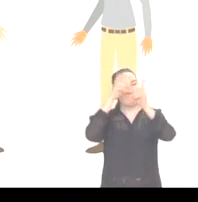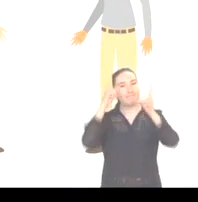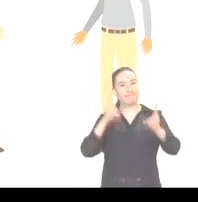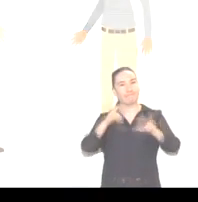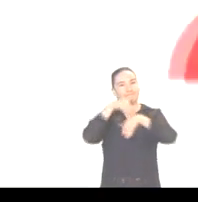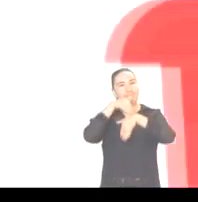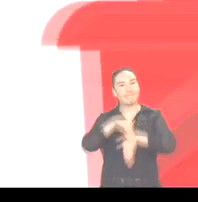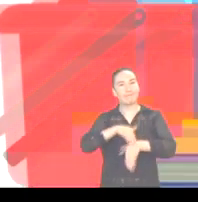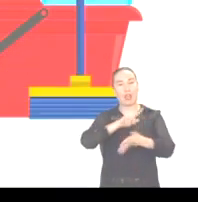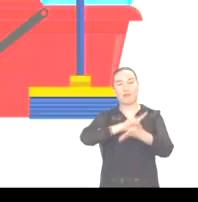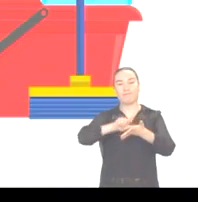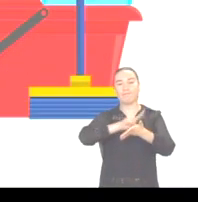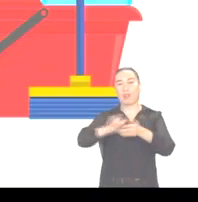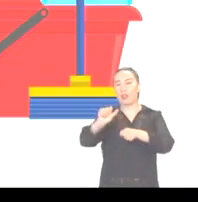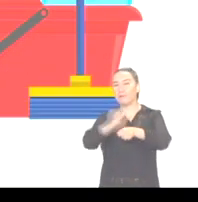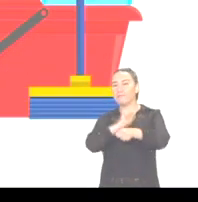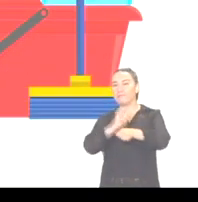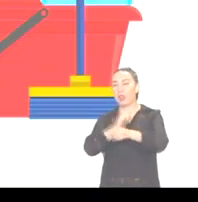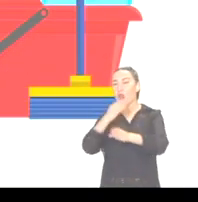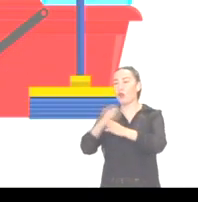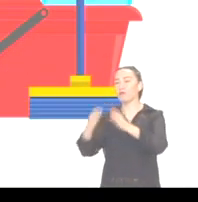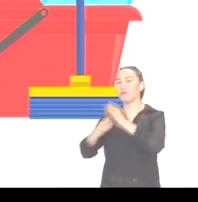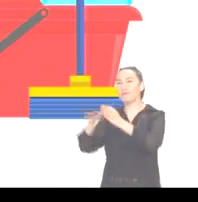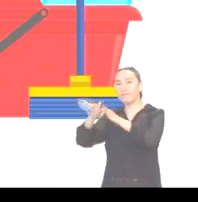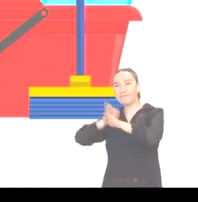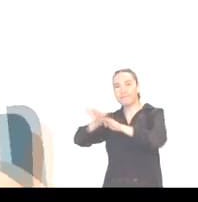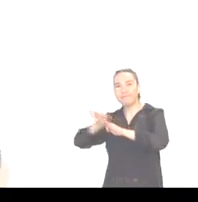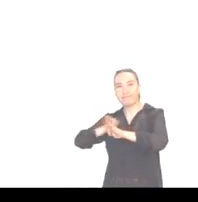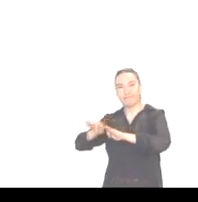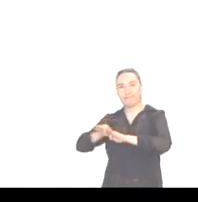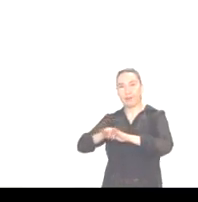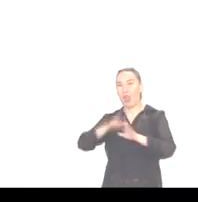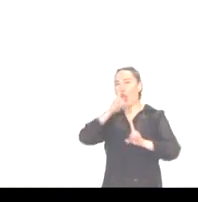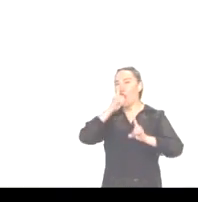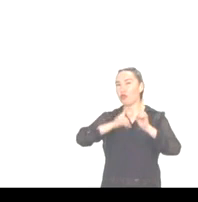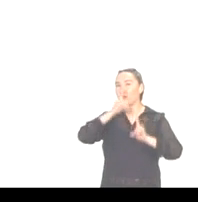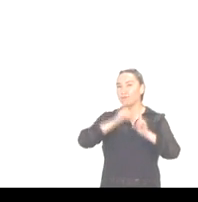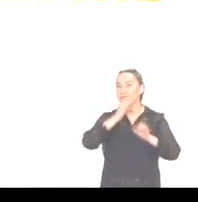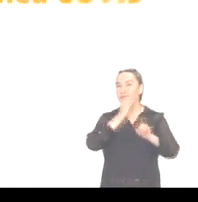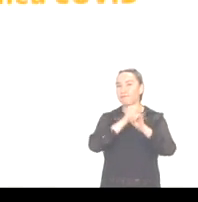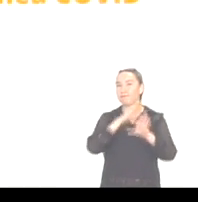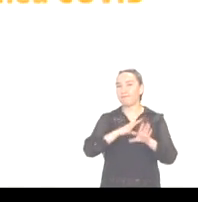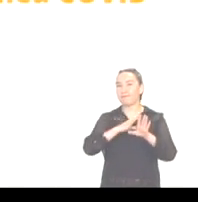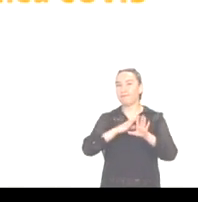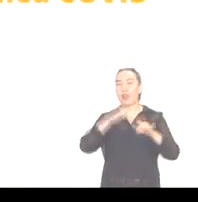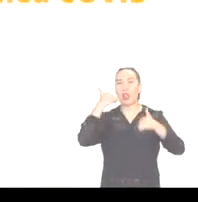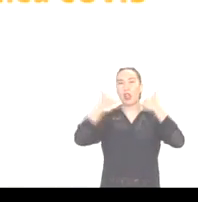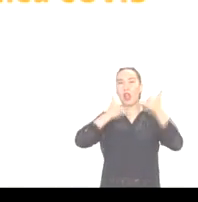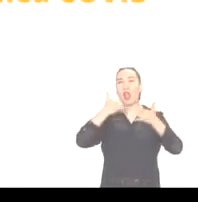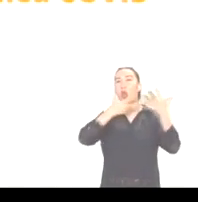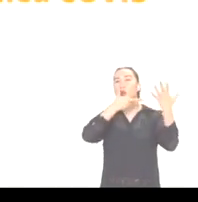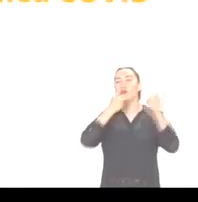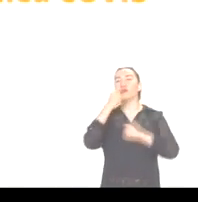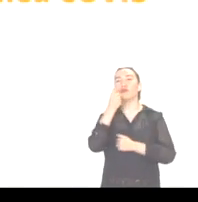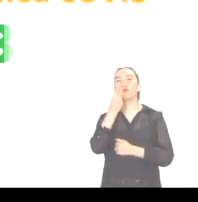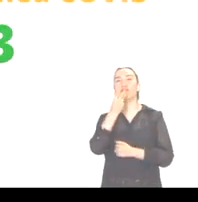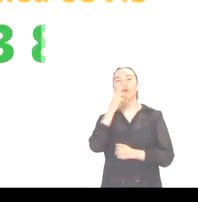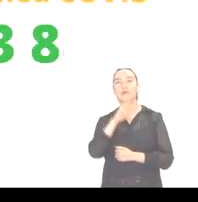sana distancia. Sanitización de vehículos y equipo de trabajo. Para cualquier duda o información, marca a la línea